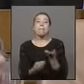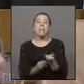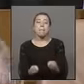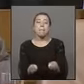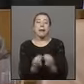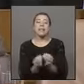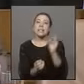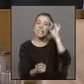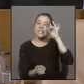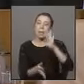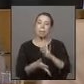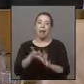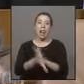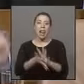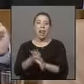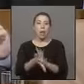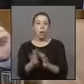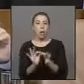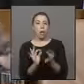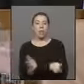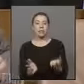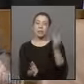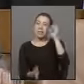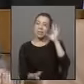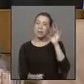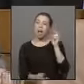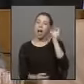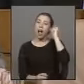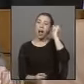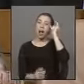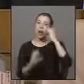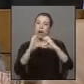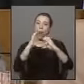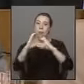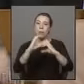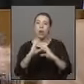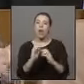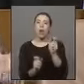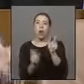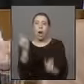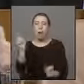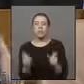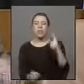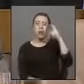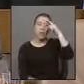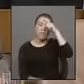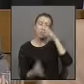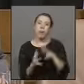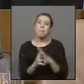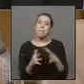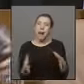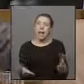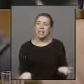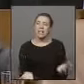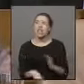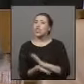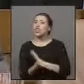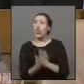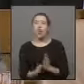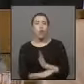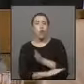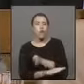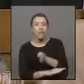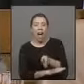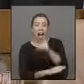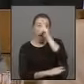que sepa el engaje de señas, que sepa entenderse con las personas que van allí, con una dificultad mayor. Todos vamos con una